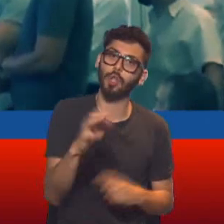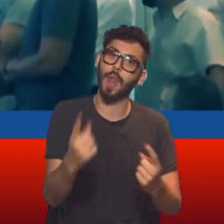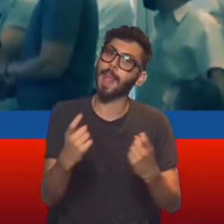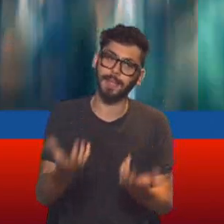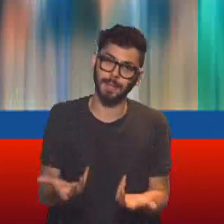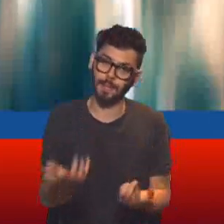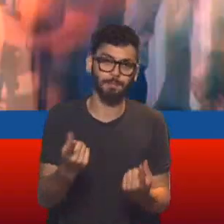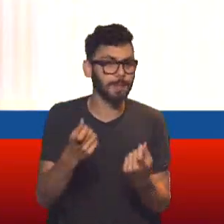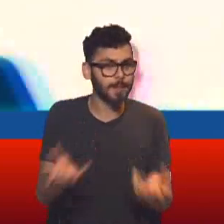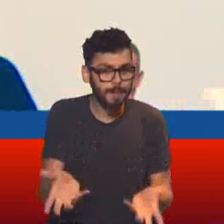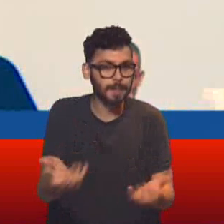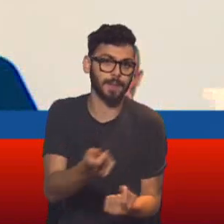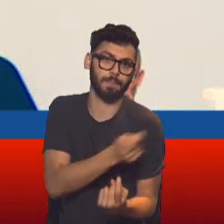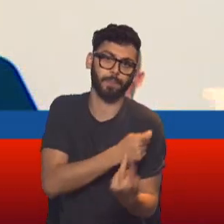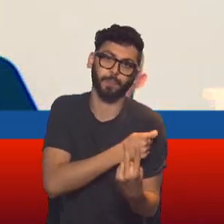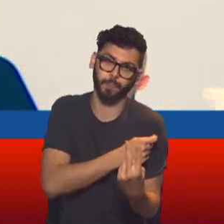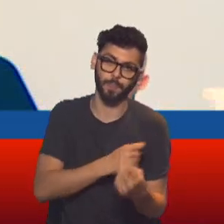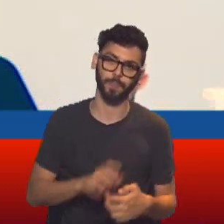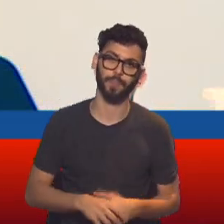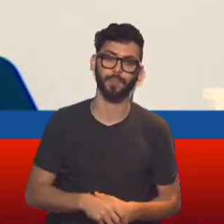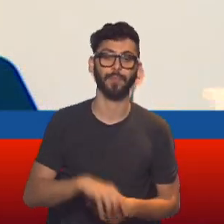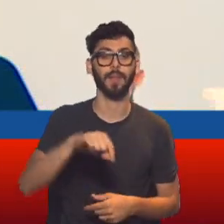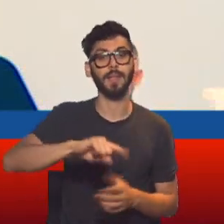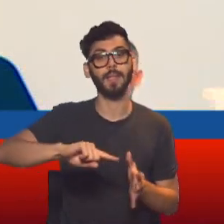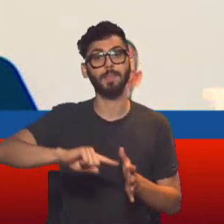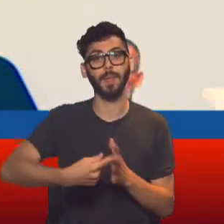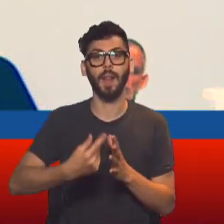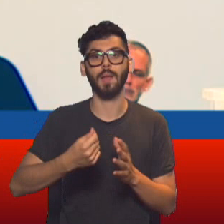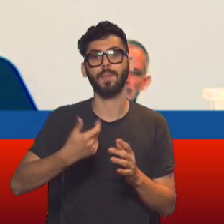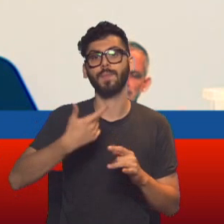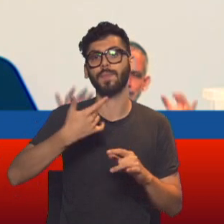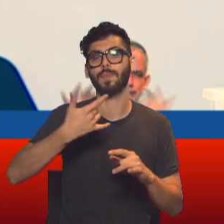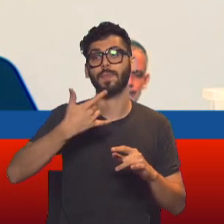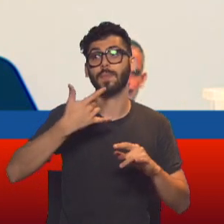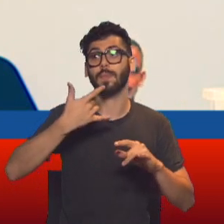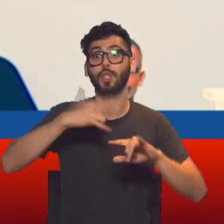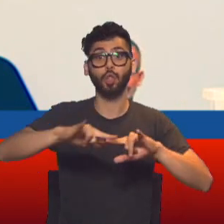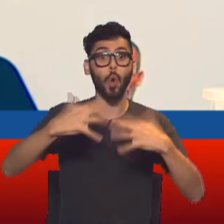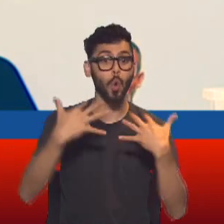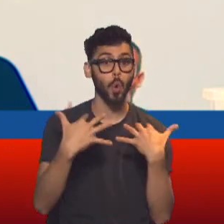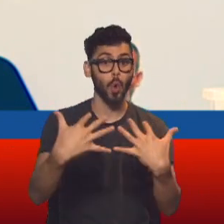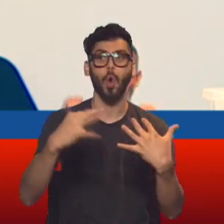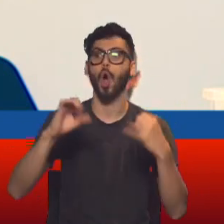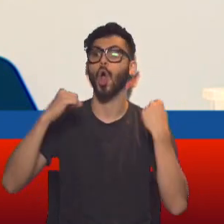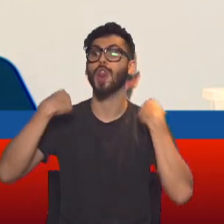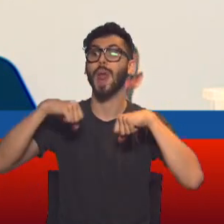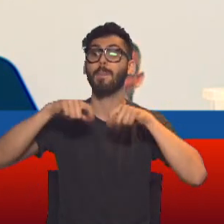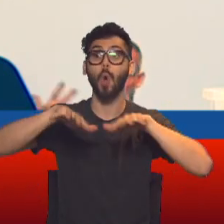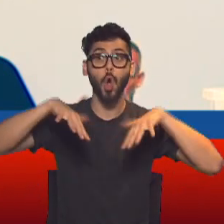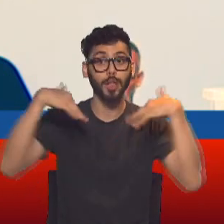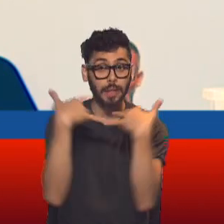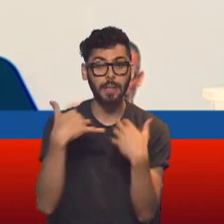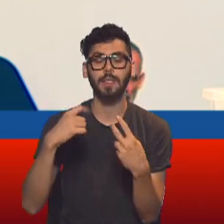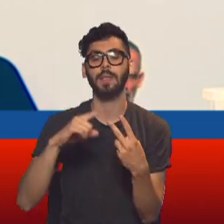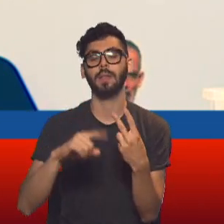el esquema de vacunación. Hoy en la ciudad, para los espectáculos masivos, los deportivos de grandes volúmenes